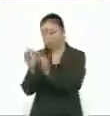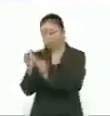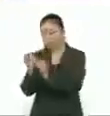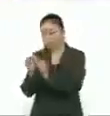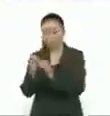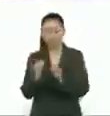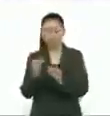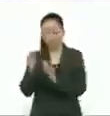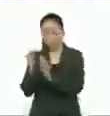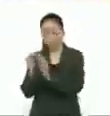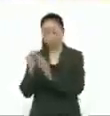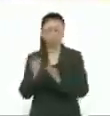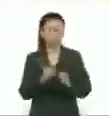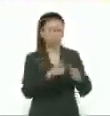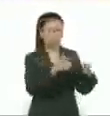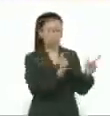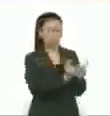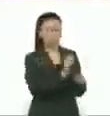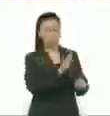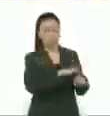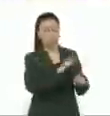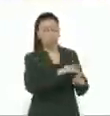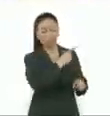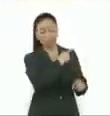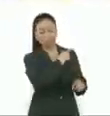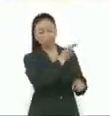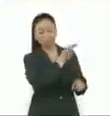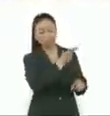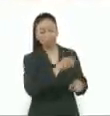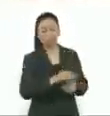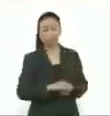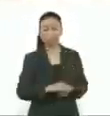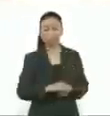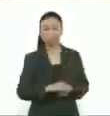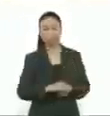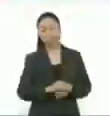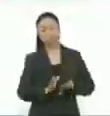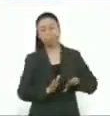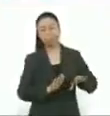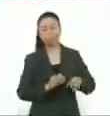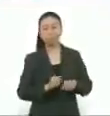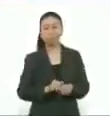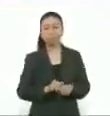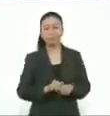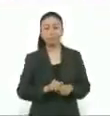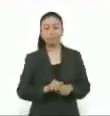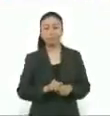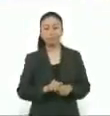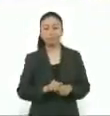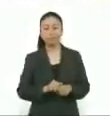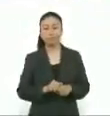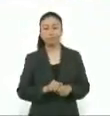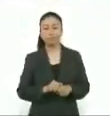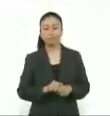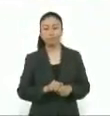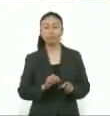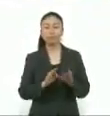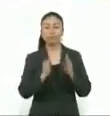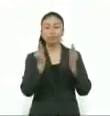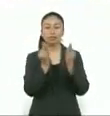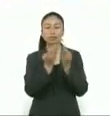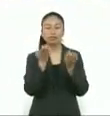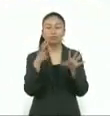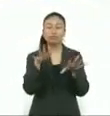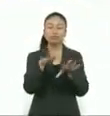costa del empobrecimiento de la mayoría. No tengo duda que la manera de revertir